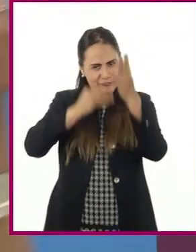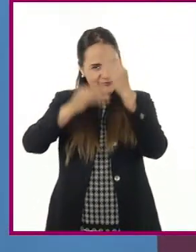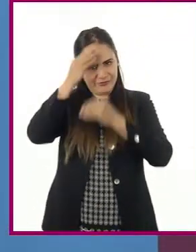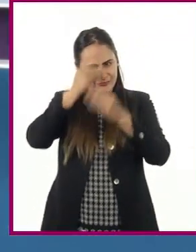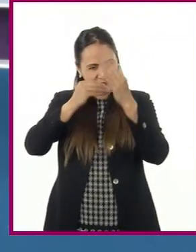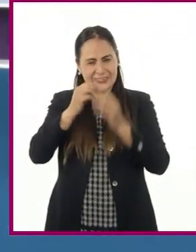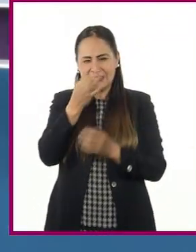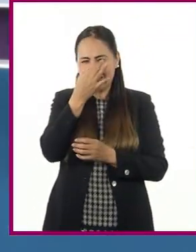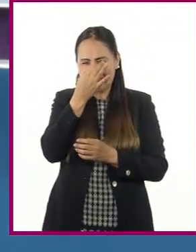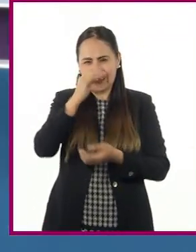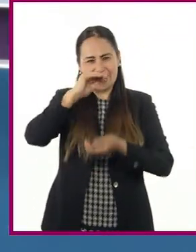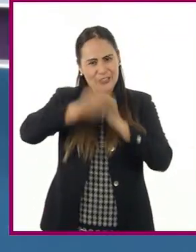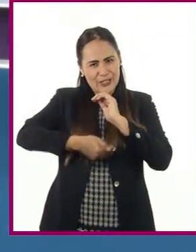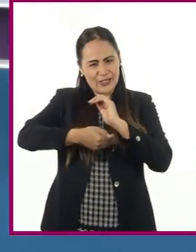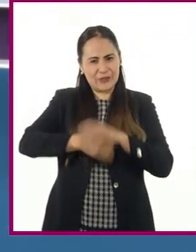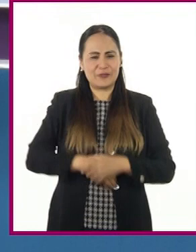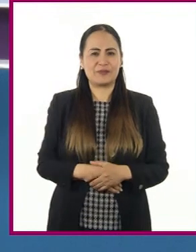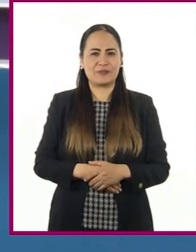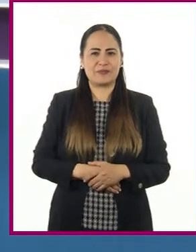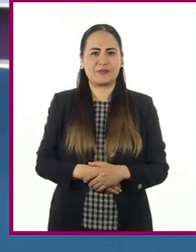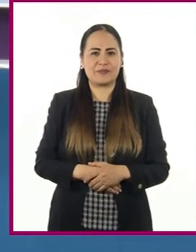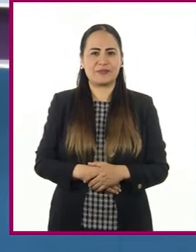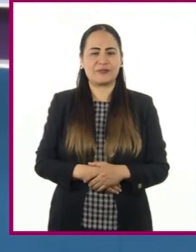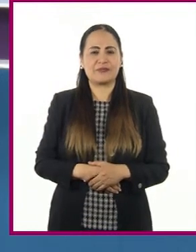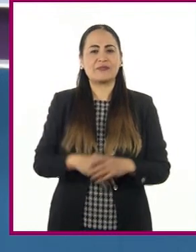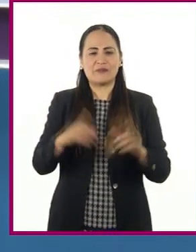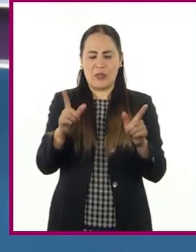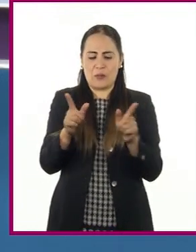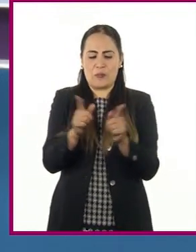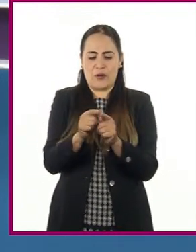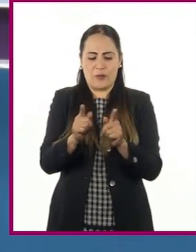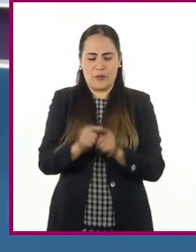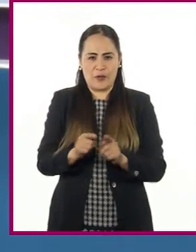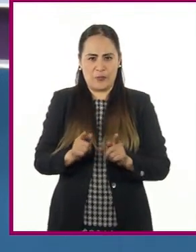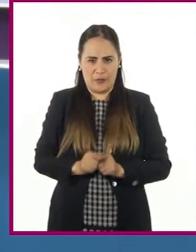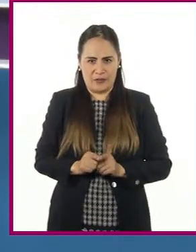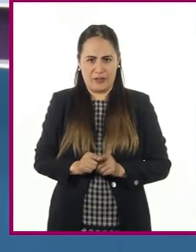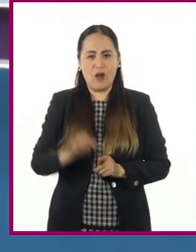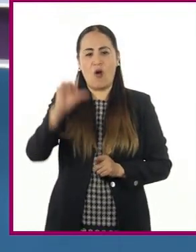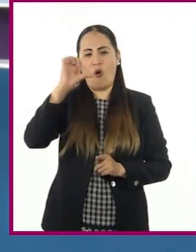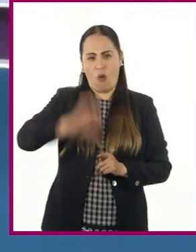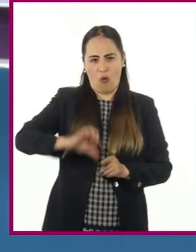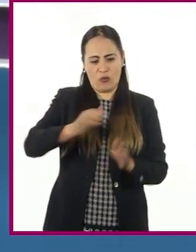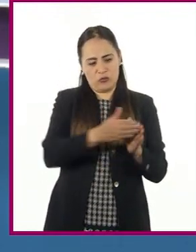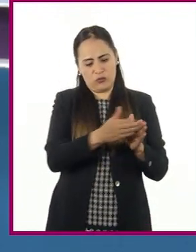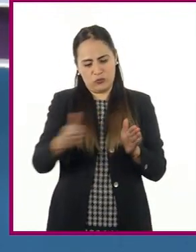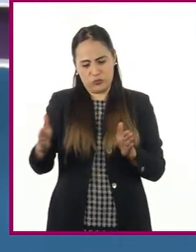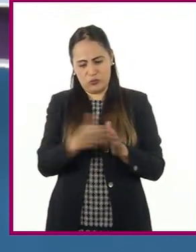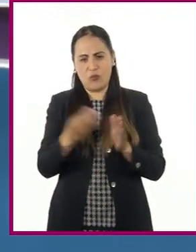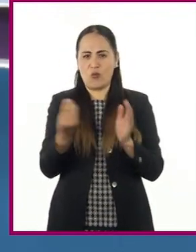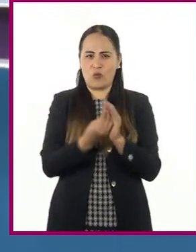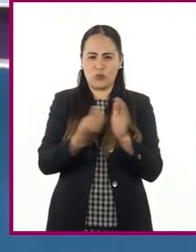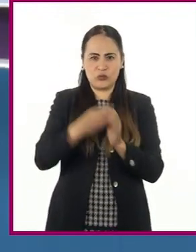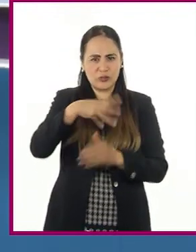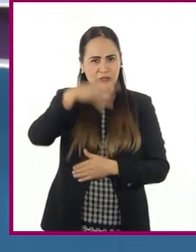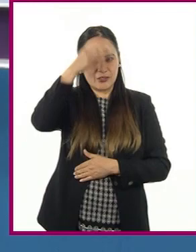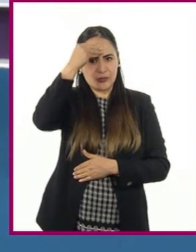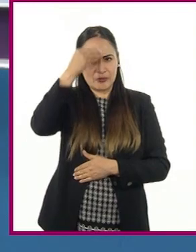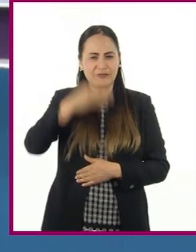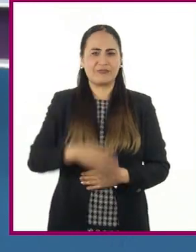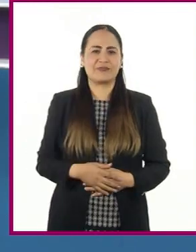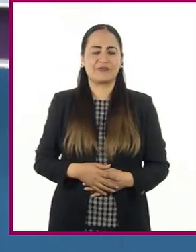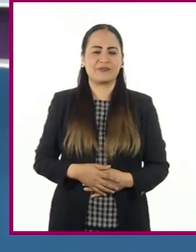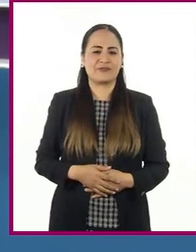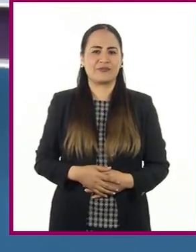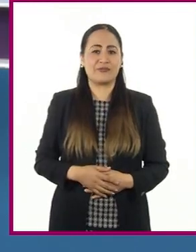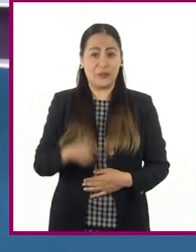Estamos por terminar, así que haremos una recapitulación de lo que vimos en esta sesión. Nadia,